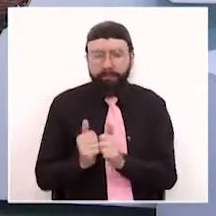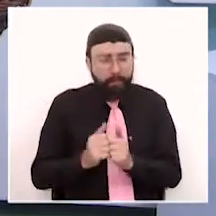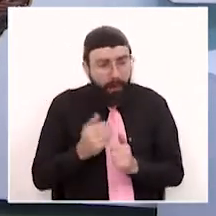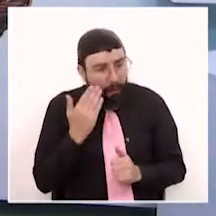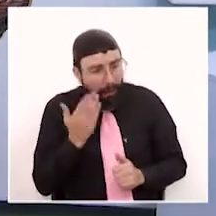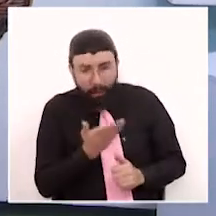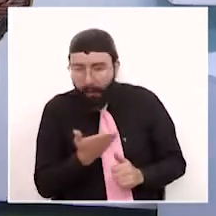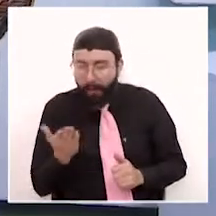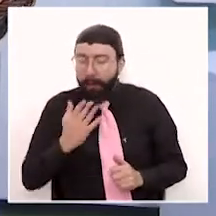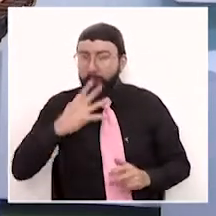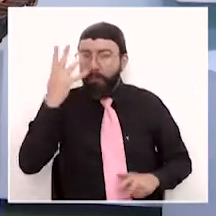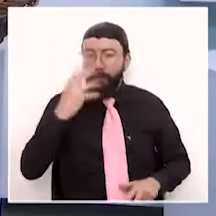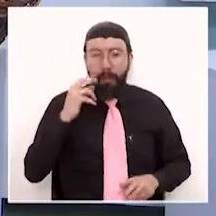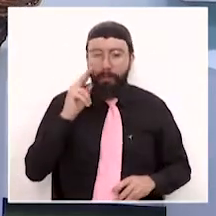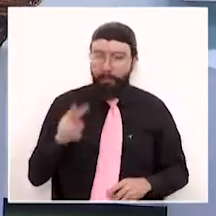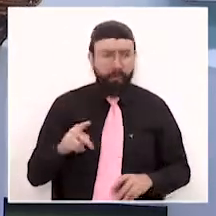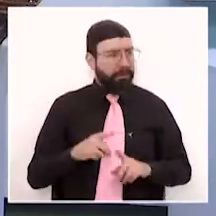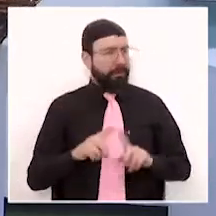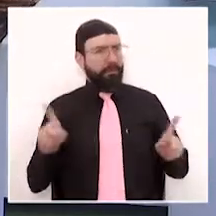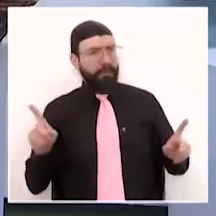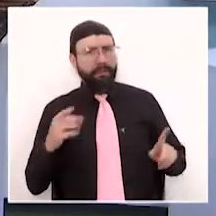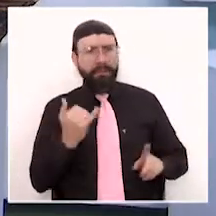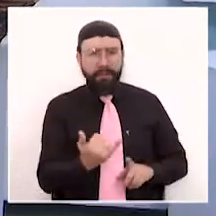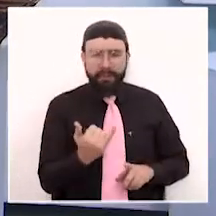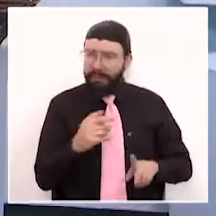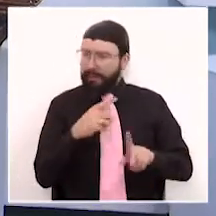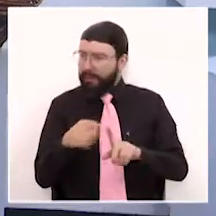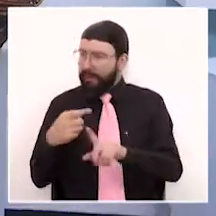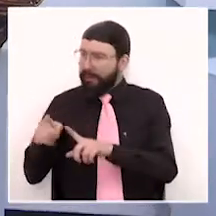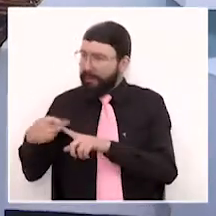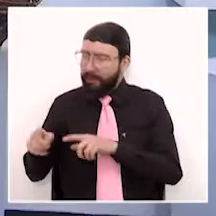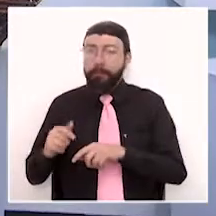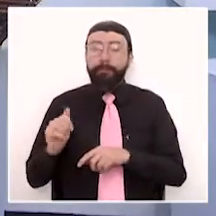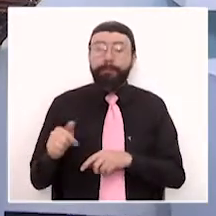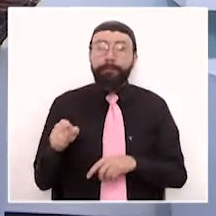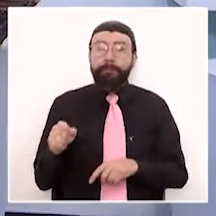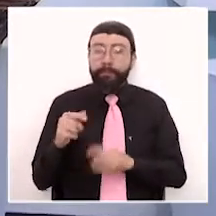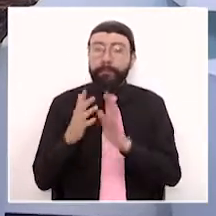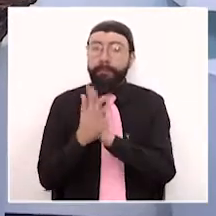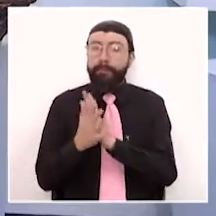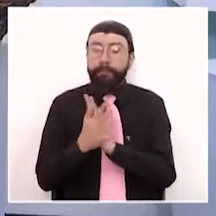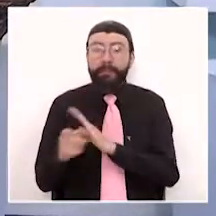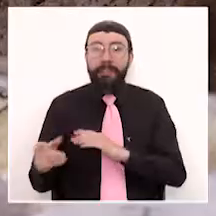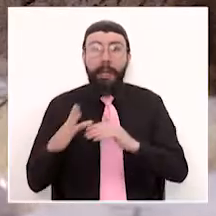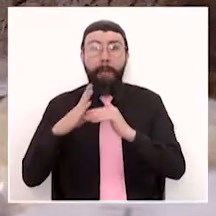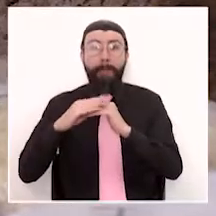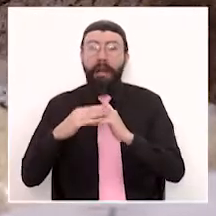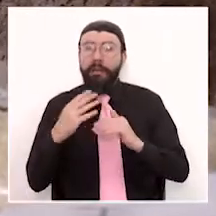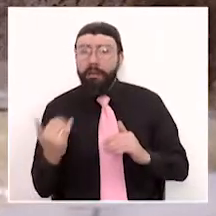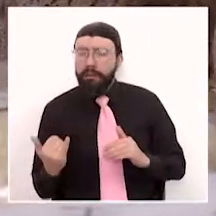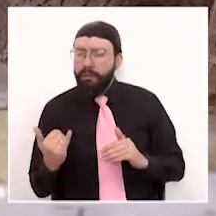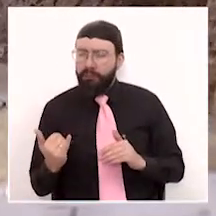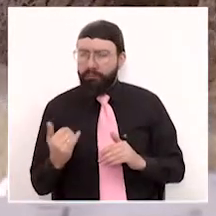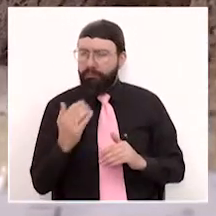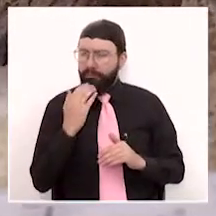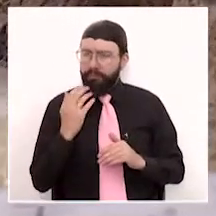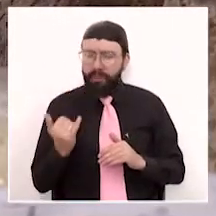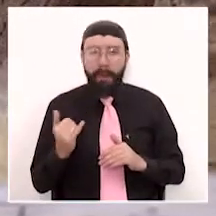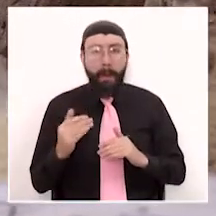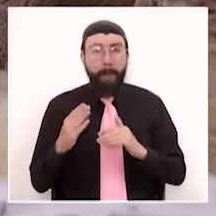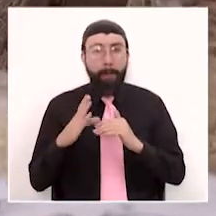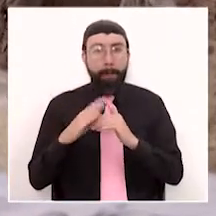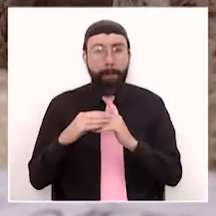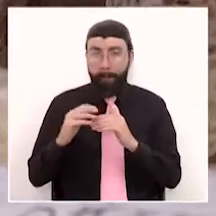vean y comparen la diferencia con esos panes que Manuela está comentando de panadería, donde muchas veces ese pan, como tú lo has